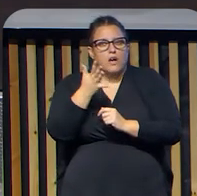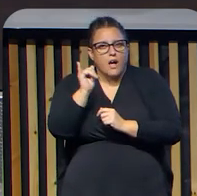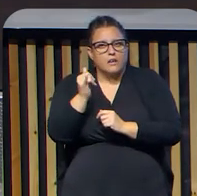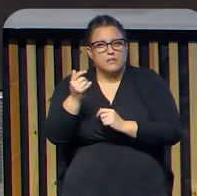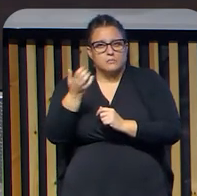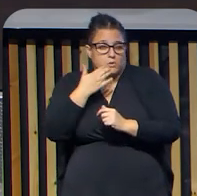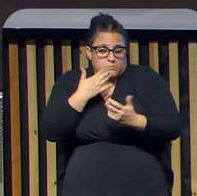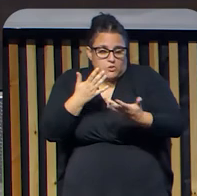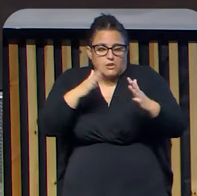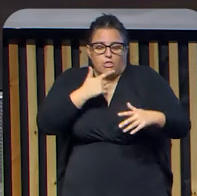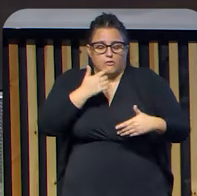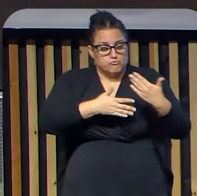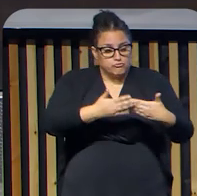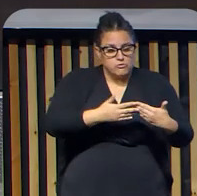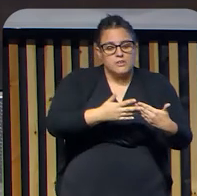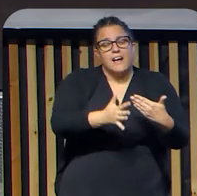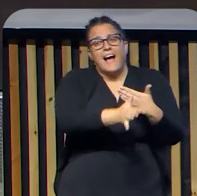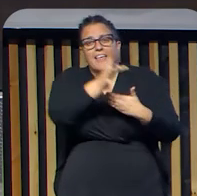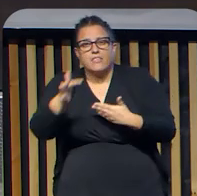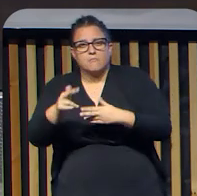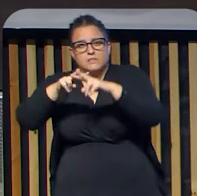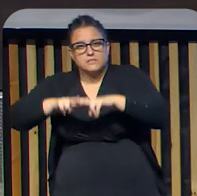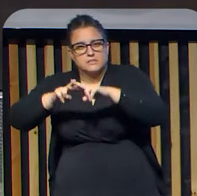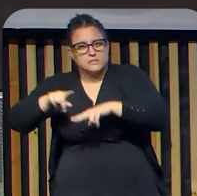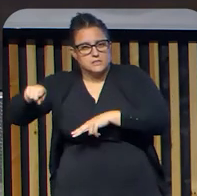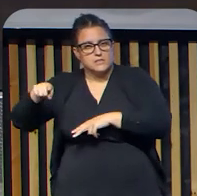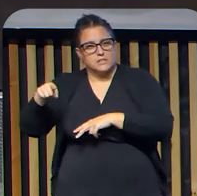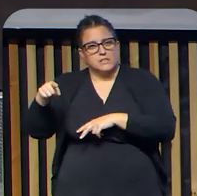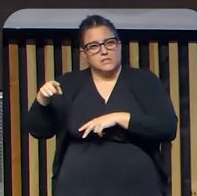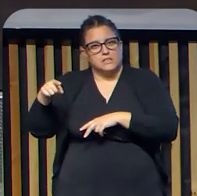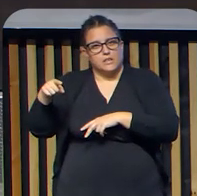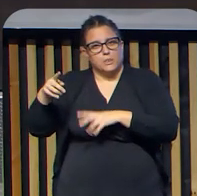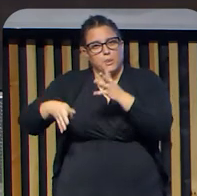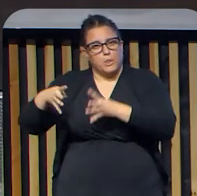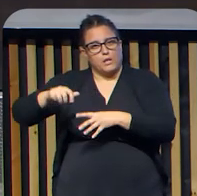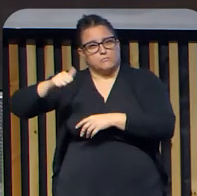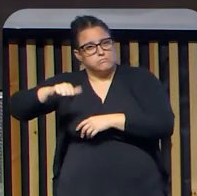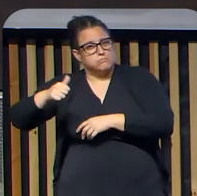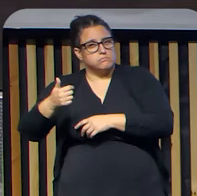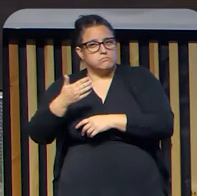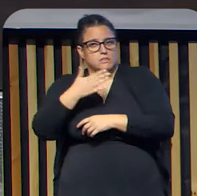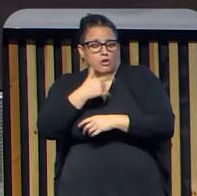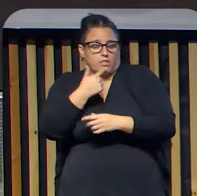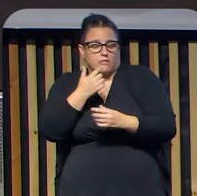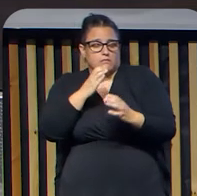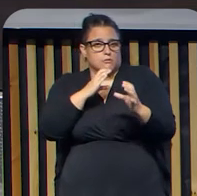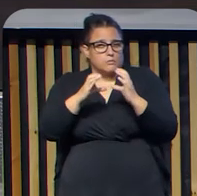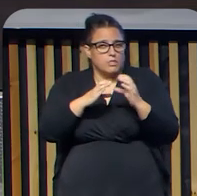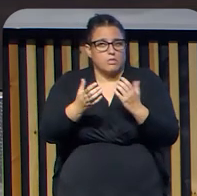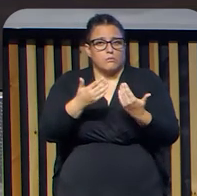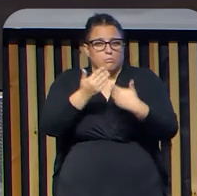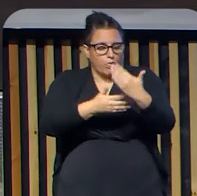final ese esas comunicaciones o esos procesos no Realmente funcionan o no funcionan o de qué manera